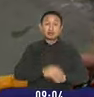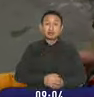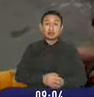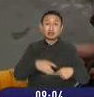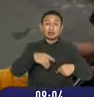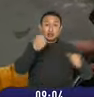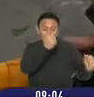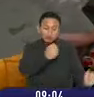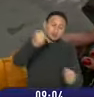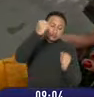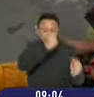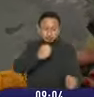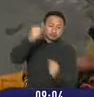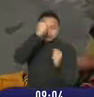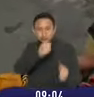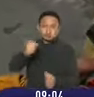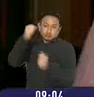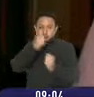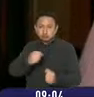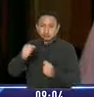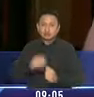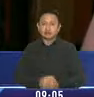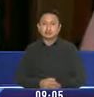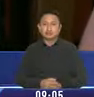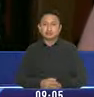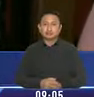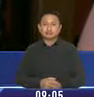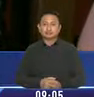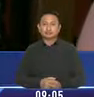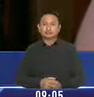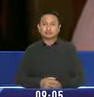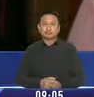escoba mandando. Y bastante.